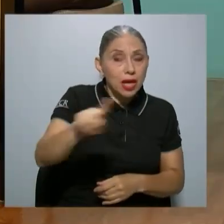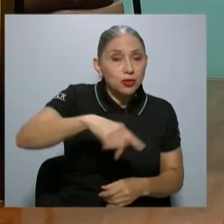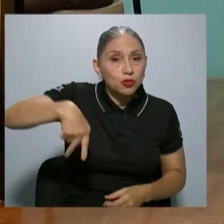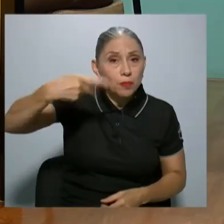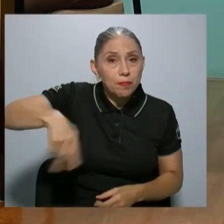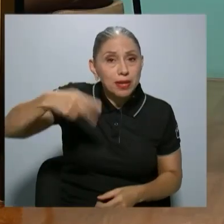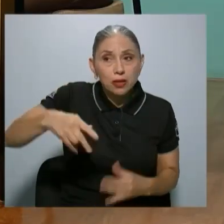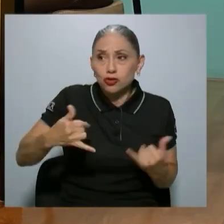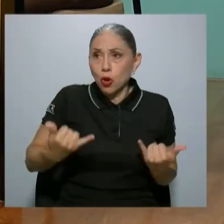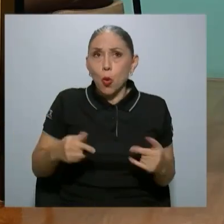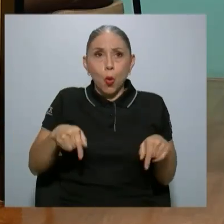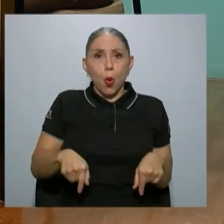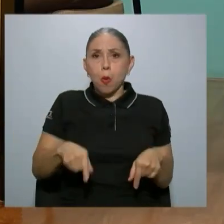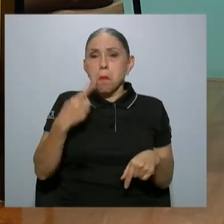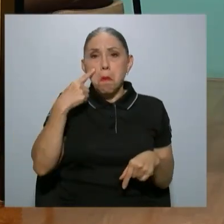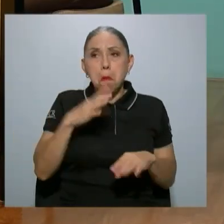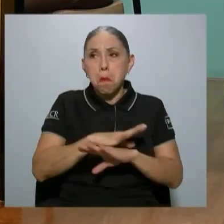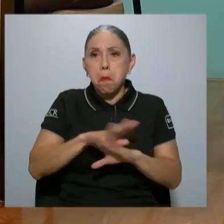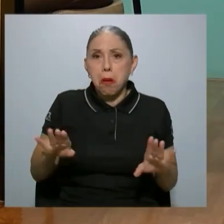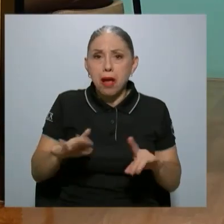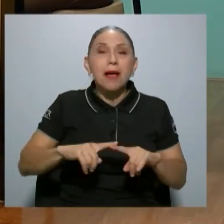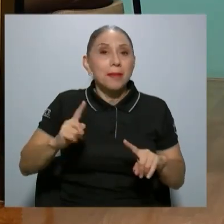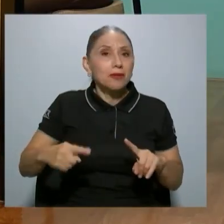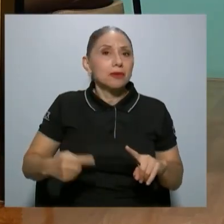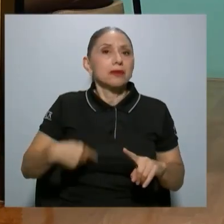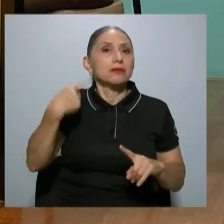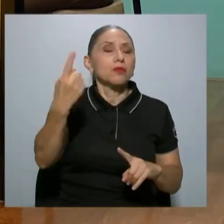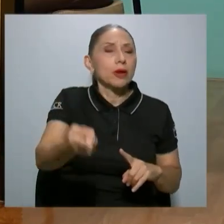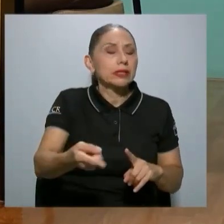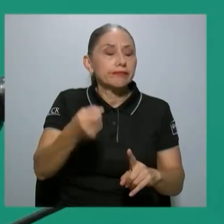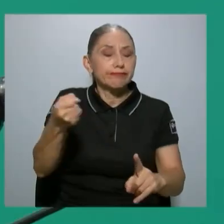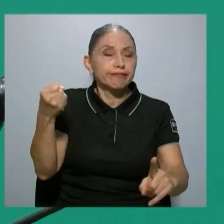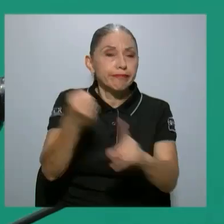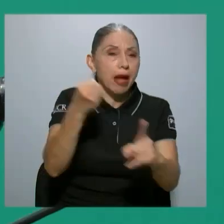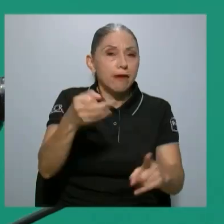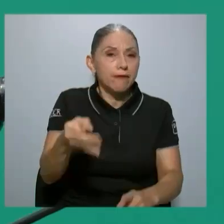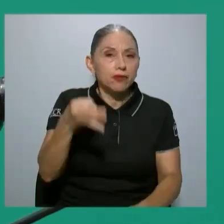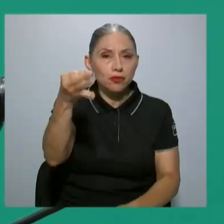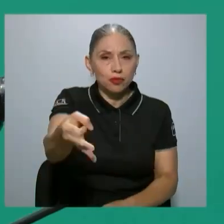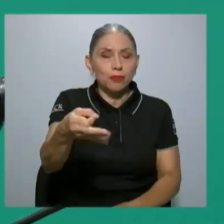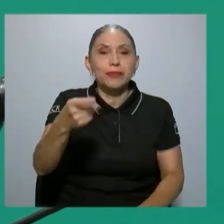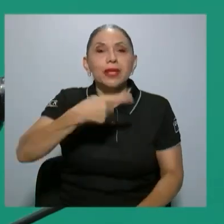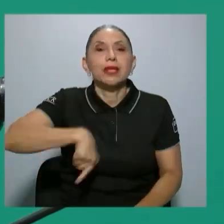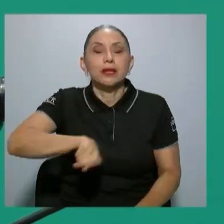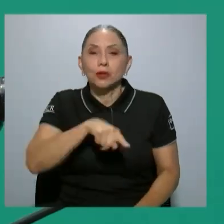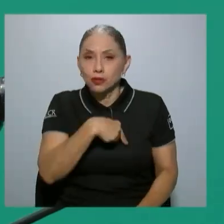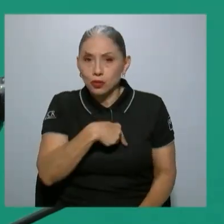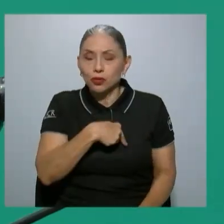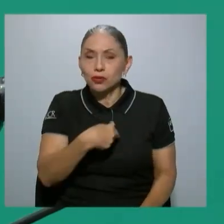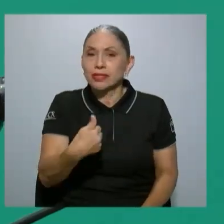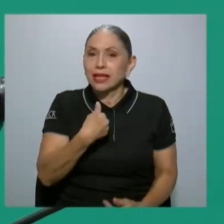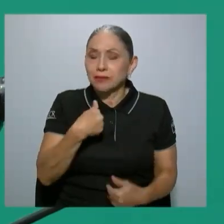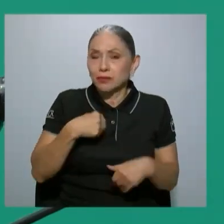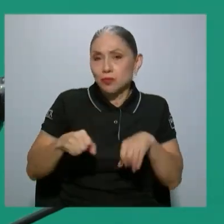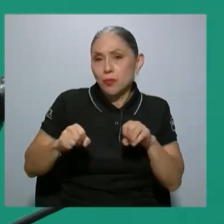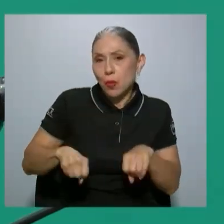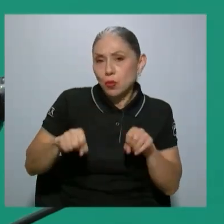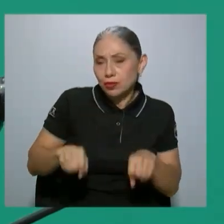ven hoy, pero que sin duda van a tener un efecto muy importante en el futuro. Y nosotros tenemos la posibilidad de